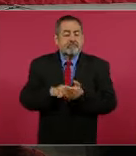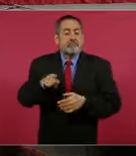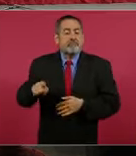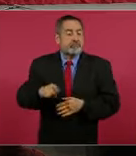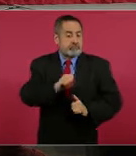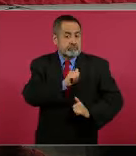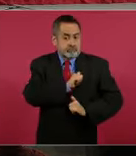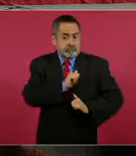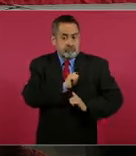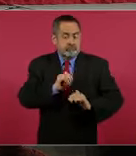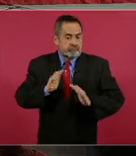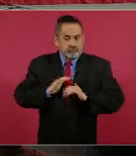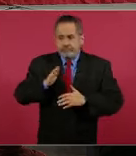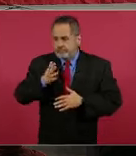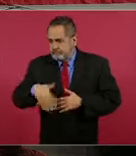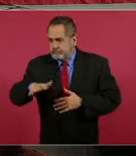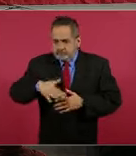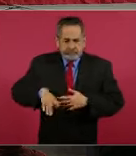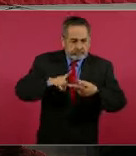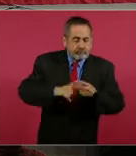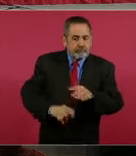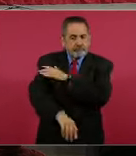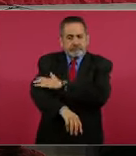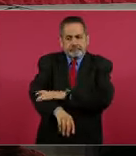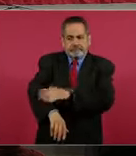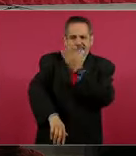comenzaron a buscar el brazo perdido.